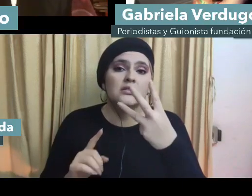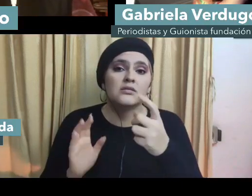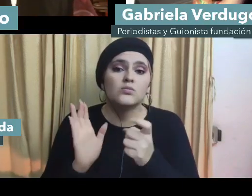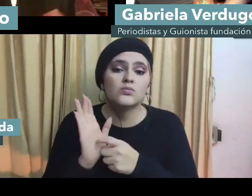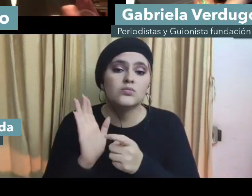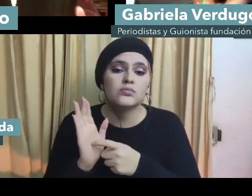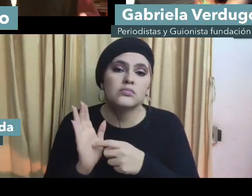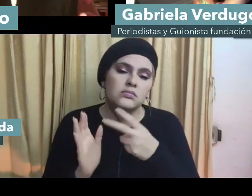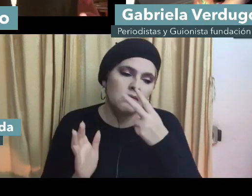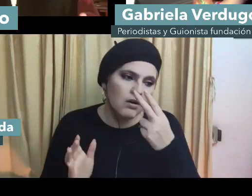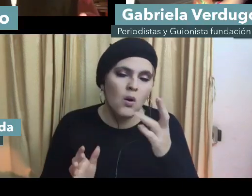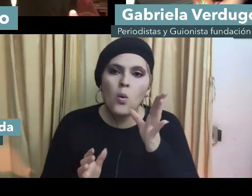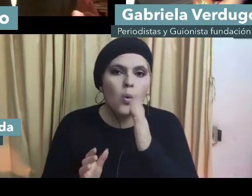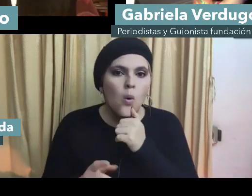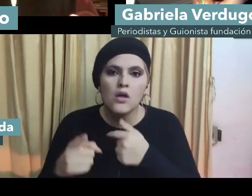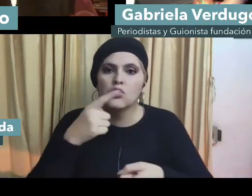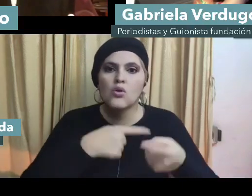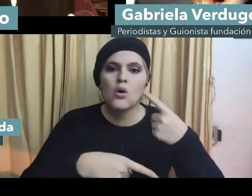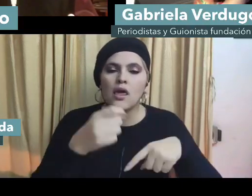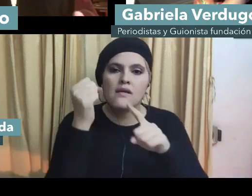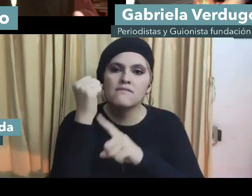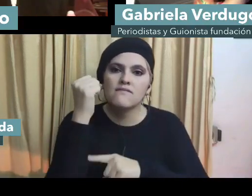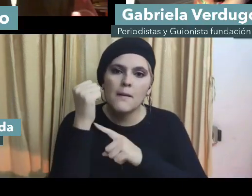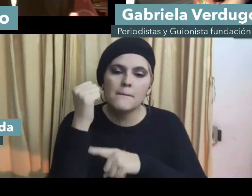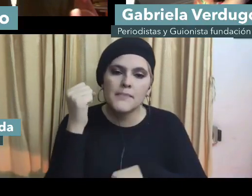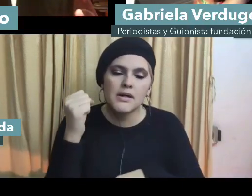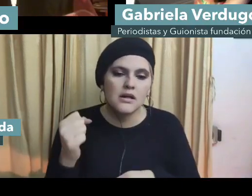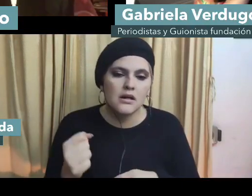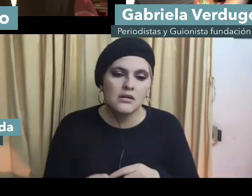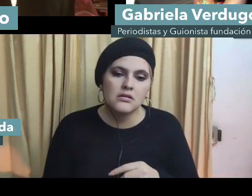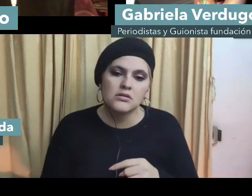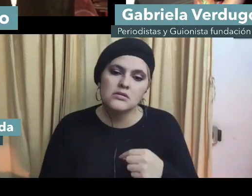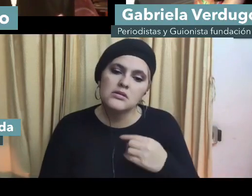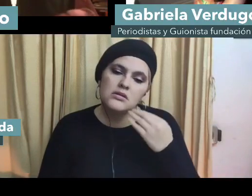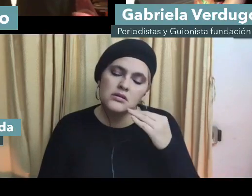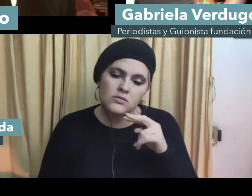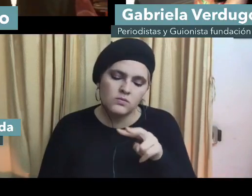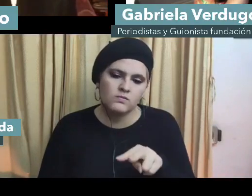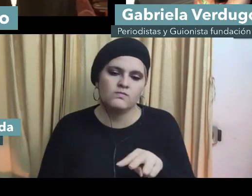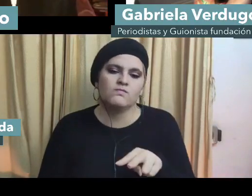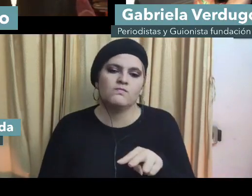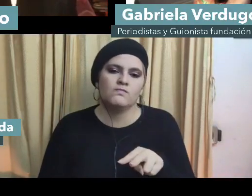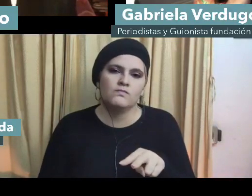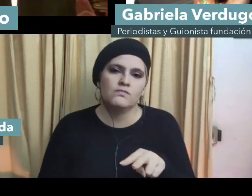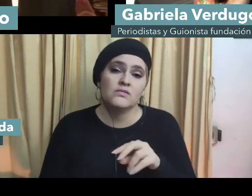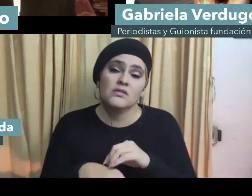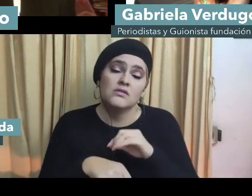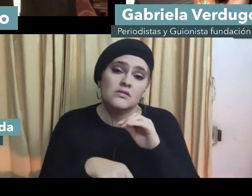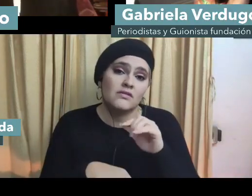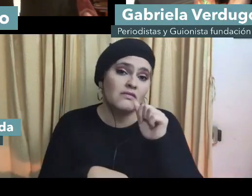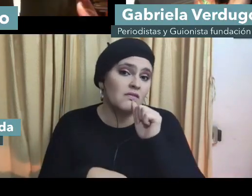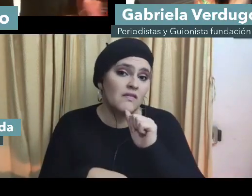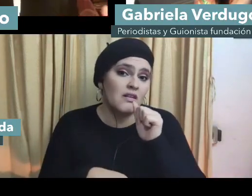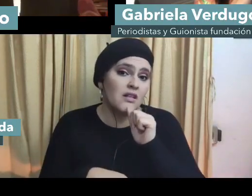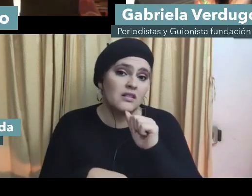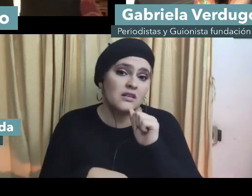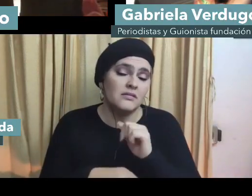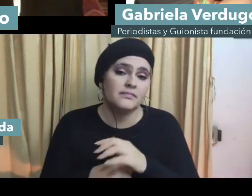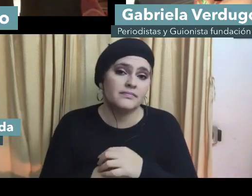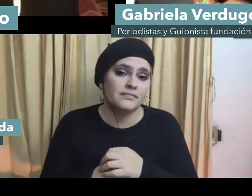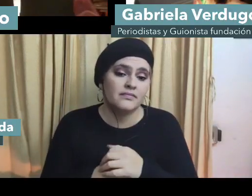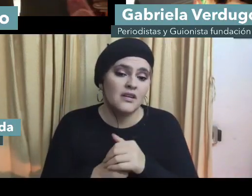familiares, ese mismo niño yo podría decir, ¿sabe qué? Que no tenemos todavía la